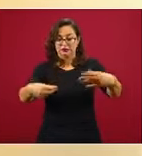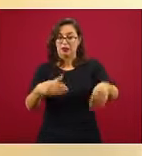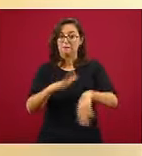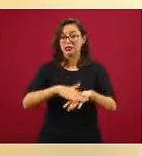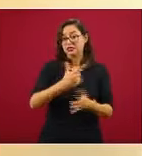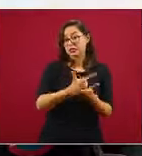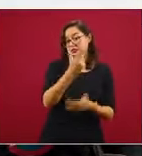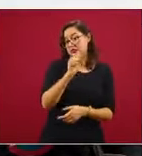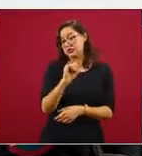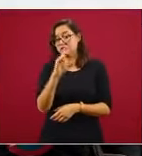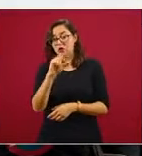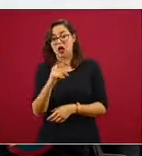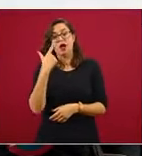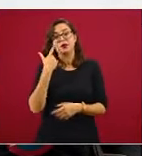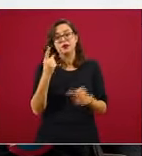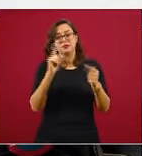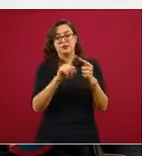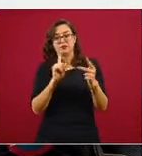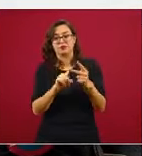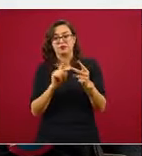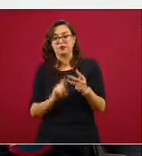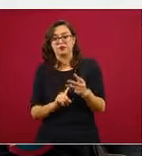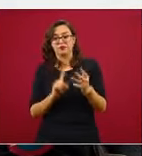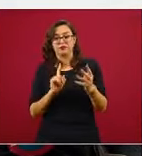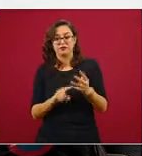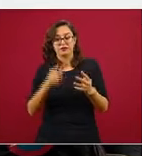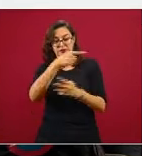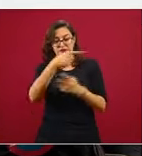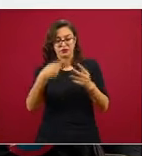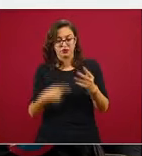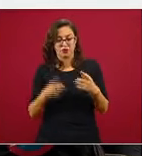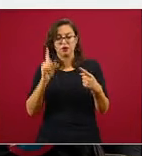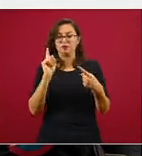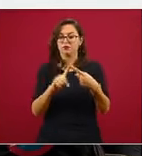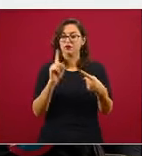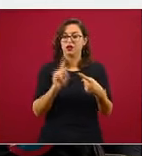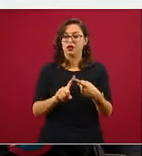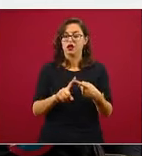4 entidades federativas. Vamos a empezar con la primera, por favor, la siguiente, que sería